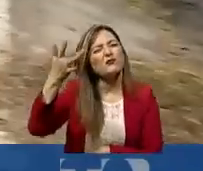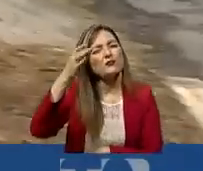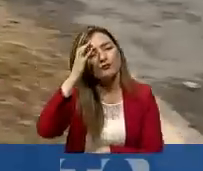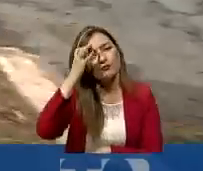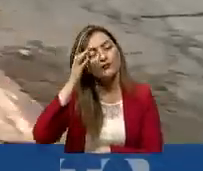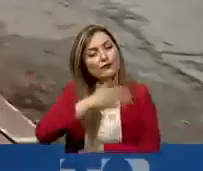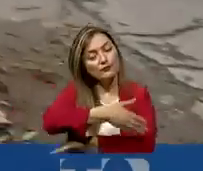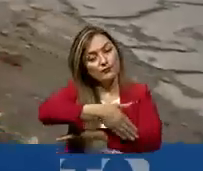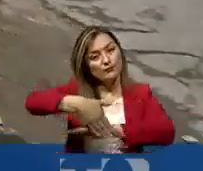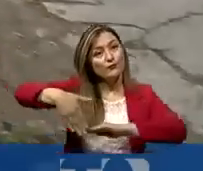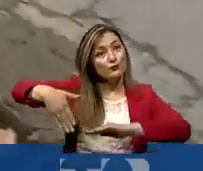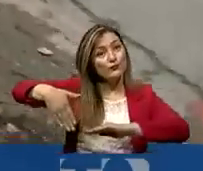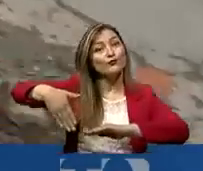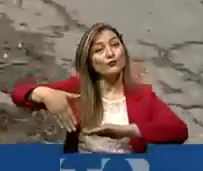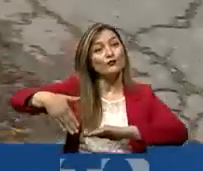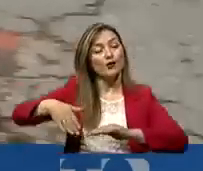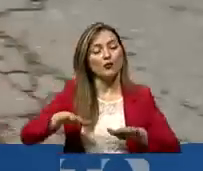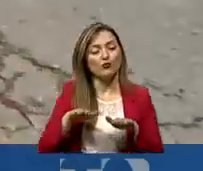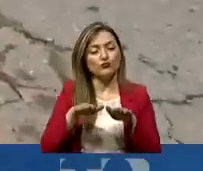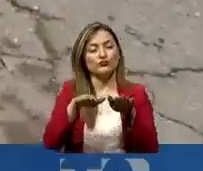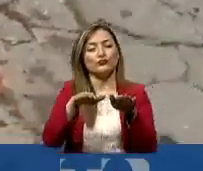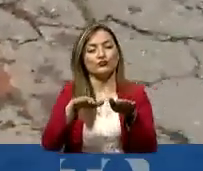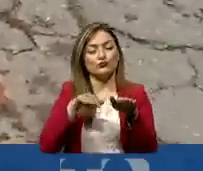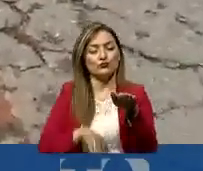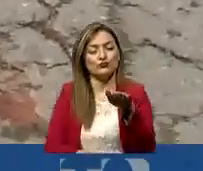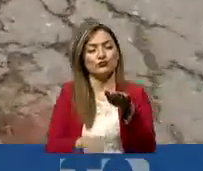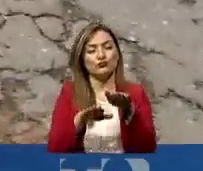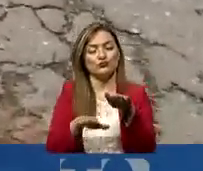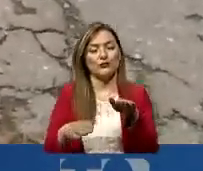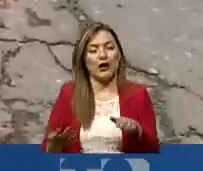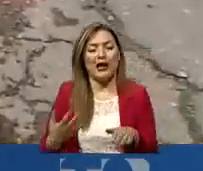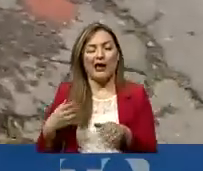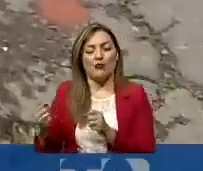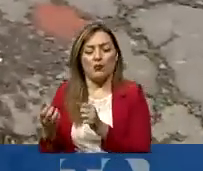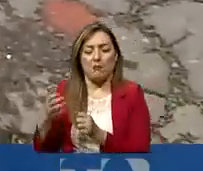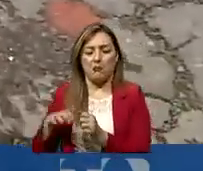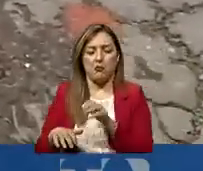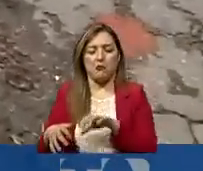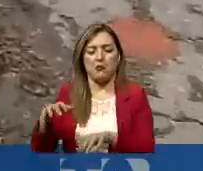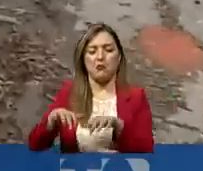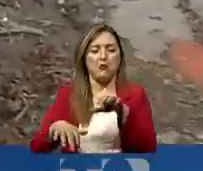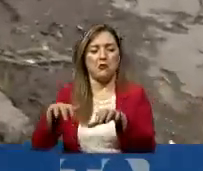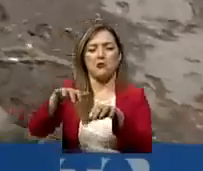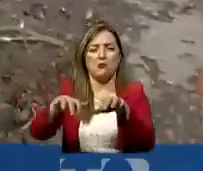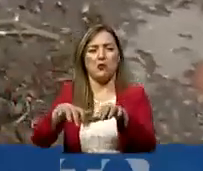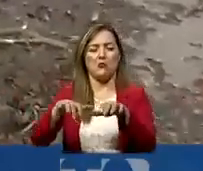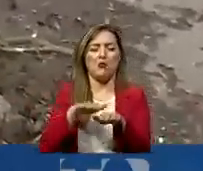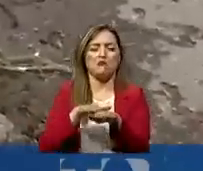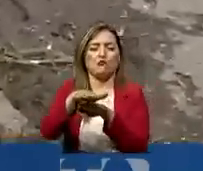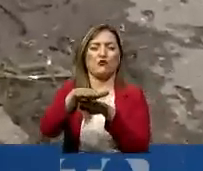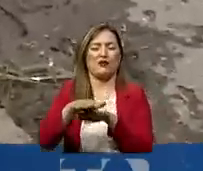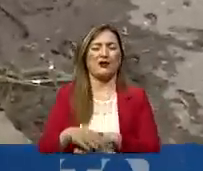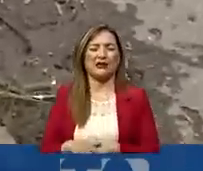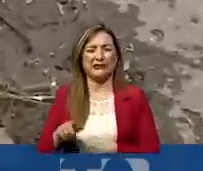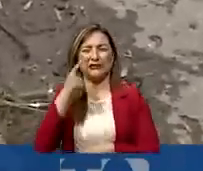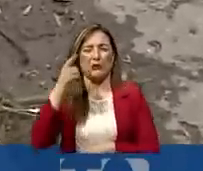esta calle está sentada sobre un relleno. Y eso nos hace presumir que toda la calle se va a hundir. Tenemos este socavón aquí,